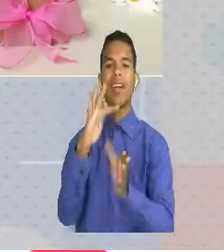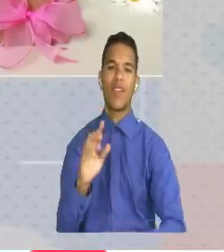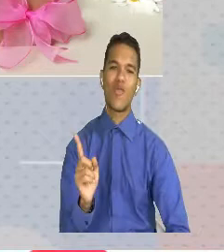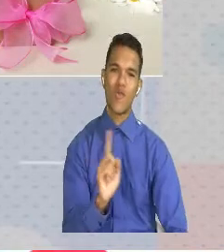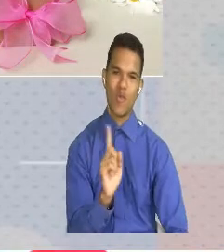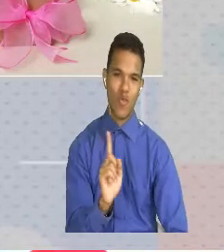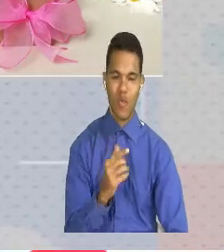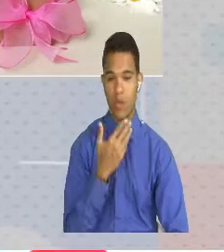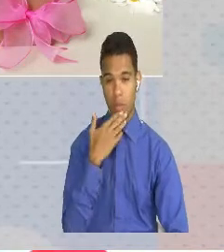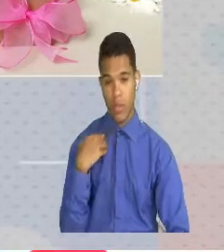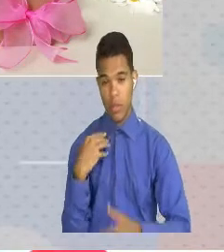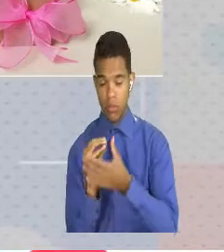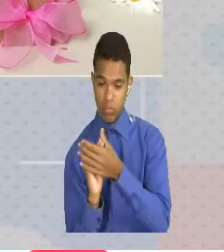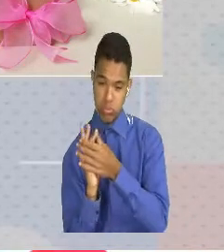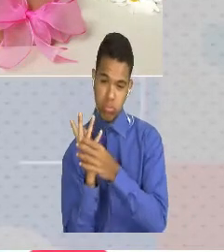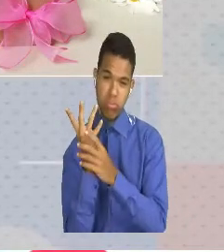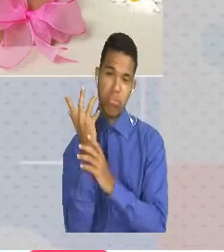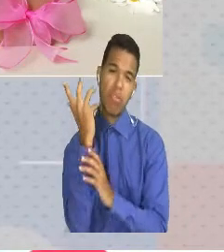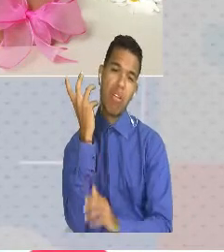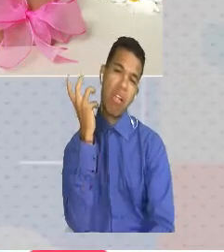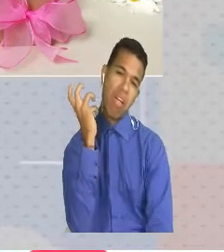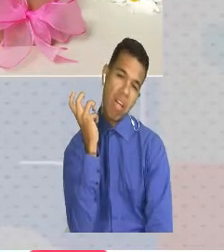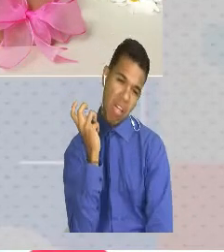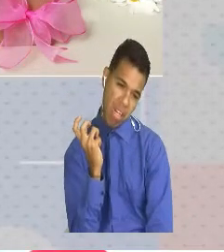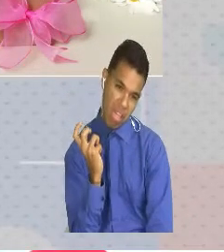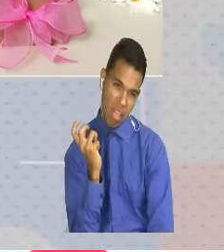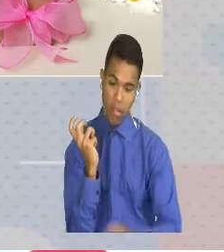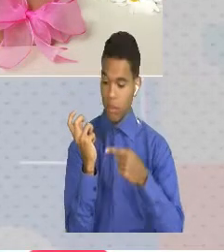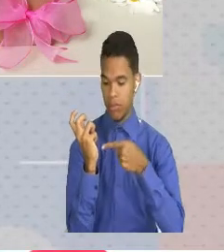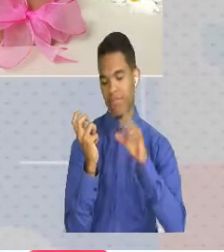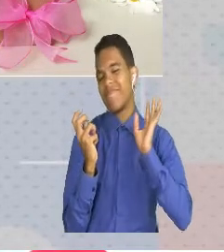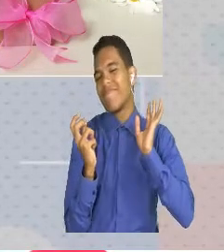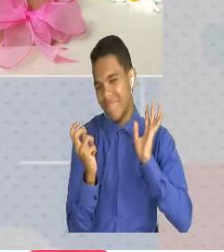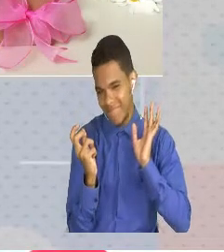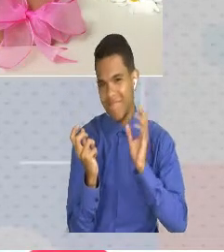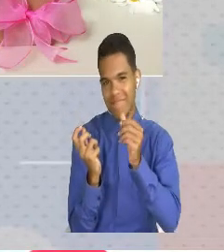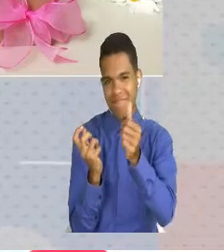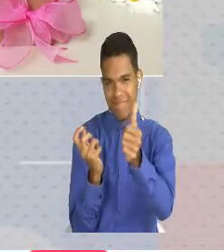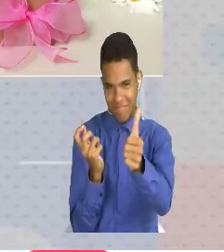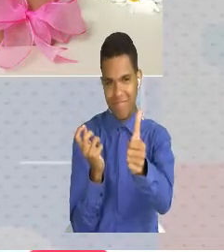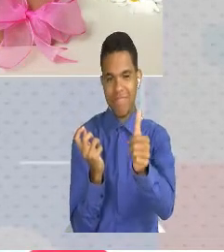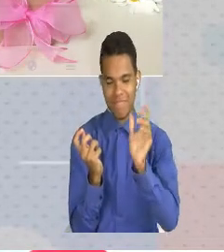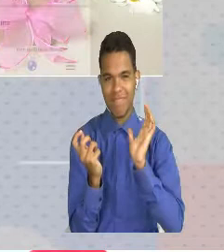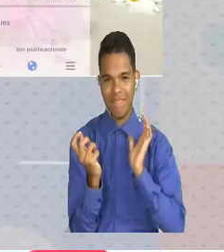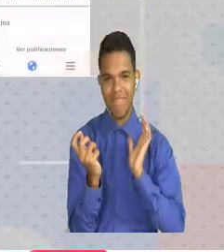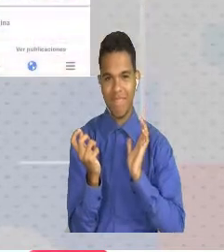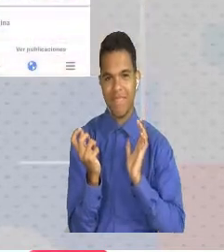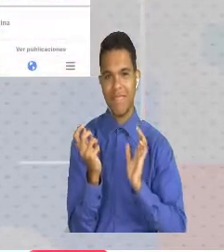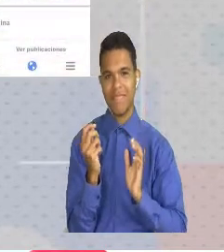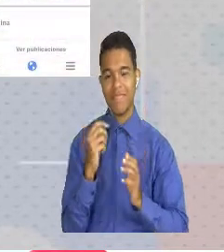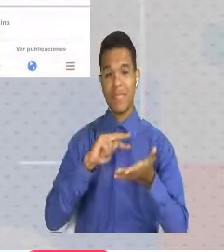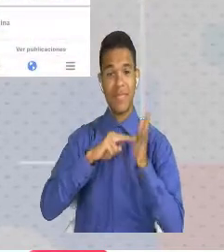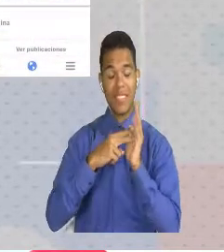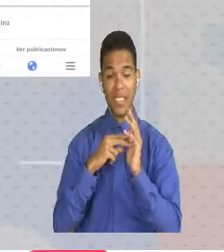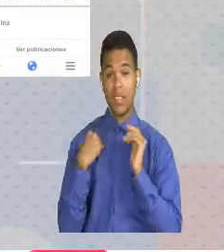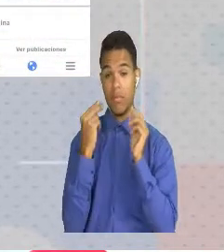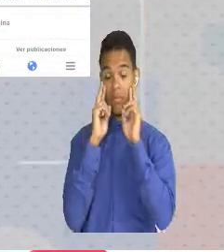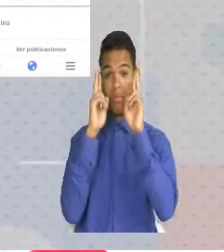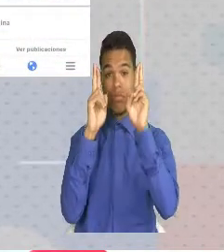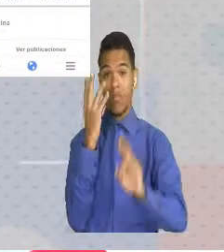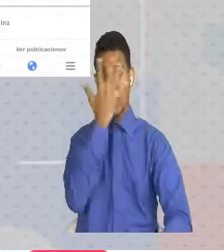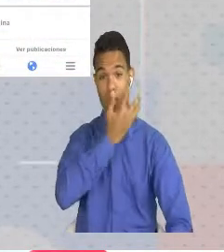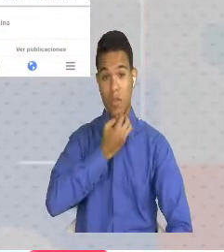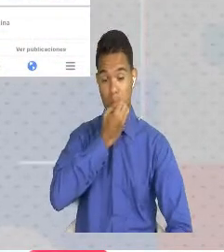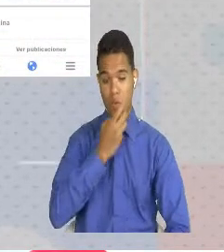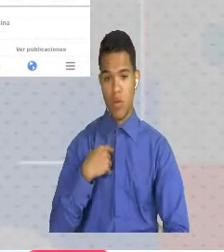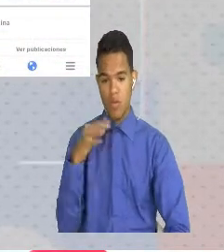las rosas se marchitan, pero bueno, la rosa siempre es un buen, claro, detalle, sí, ¿no? Claro, sí, claro, sí. No podemos menospreciar pues los detalles que siempre se les dan a ellas. Sí. Pero yo me refiero a